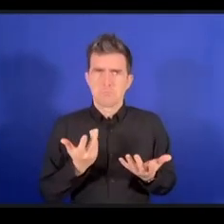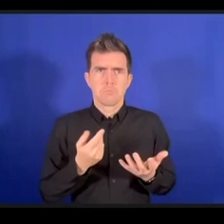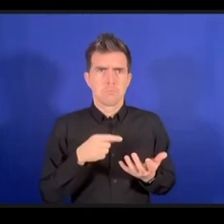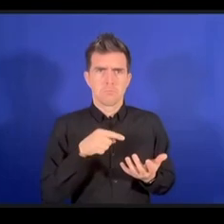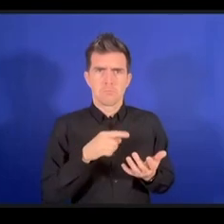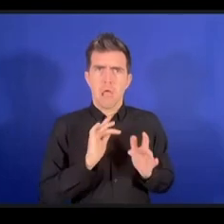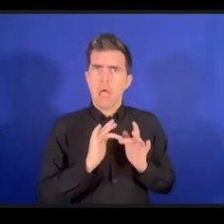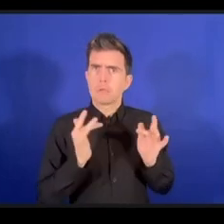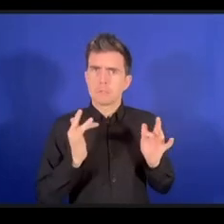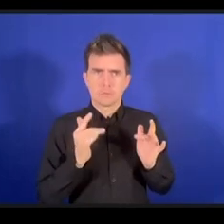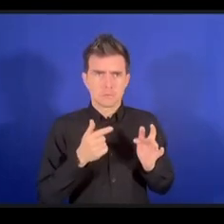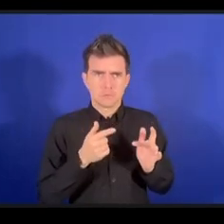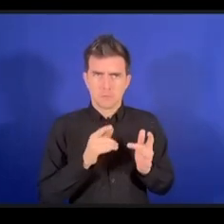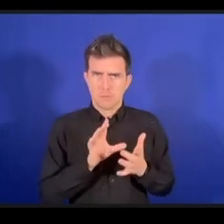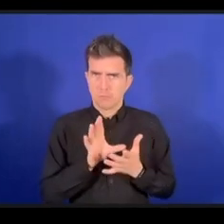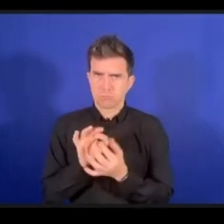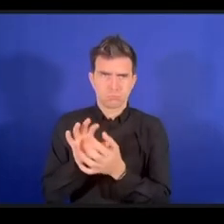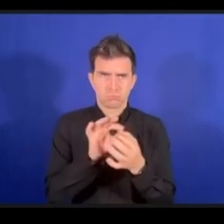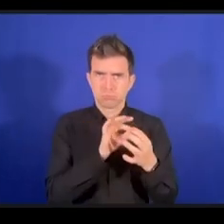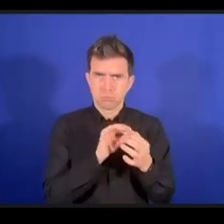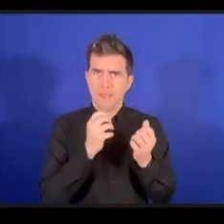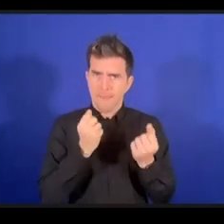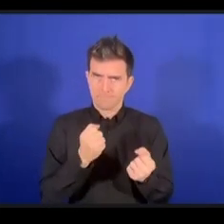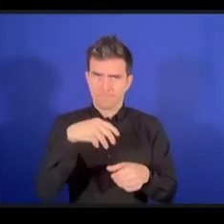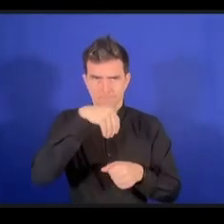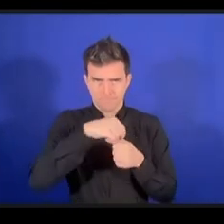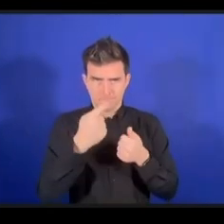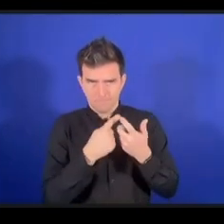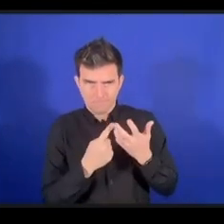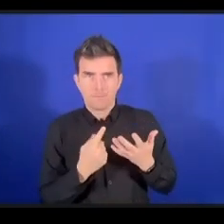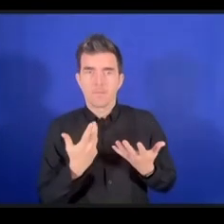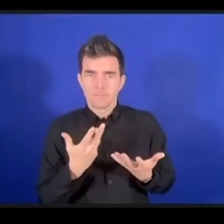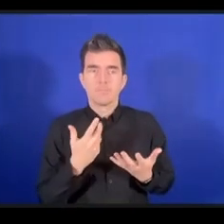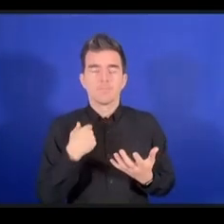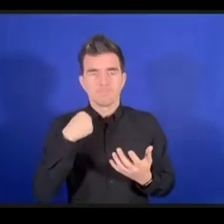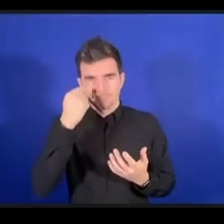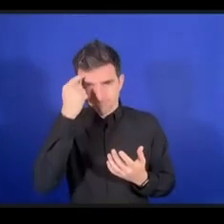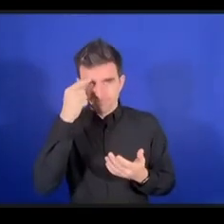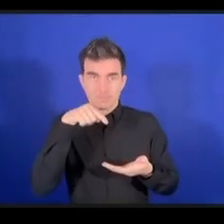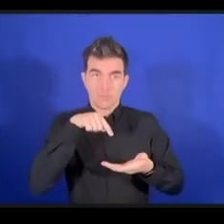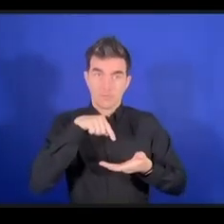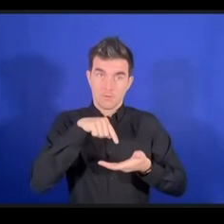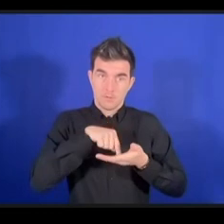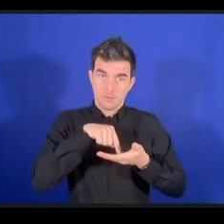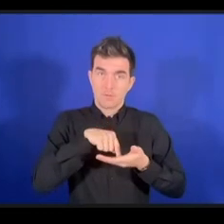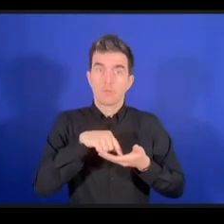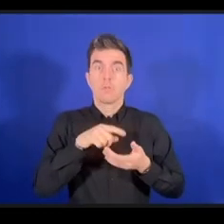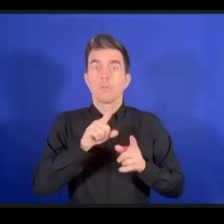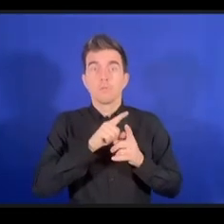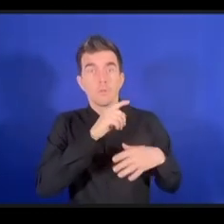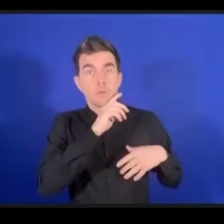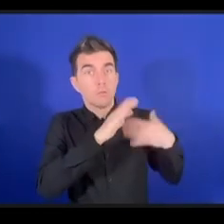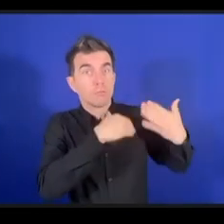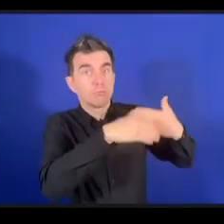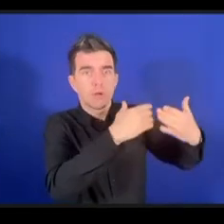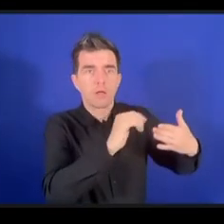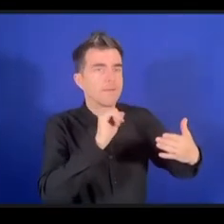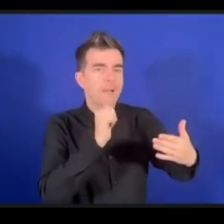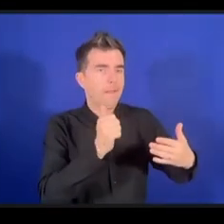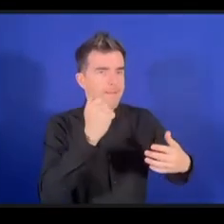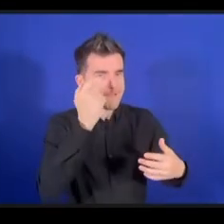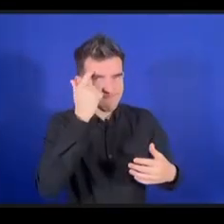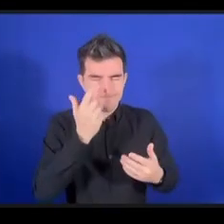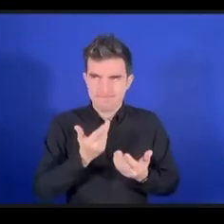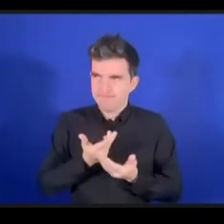como se ha mencionado que lo que se entra en ese dispositivo no se ha hecho accesible para un cierto tipo de usuarios que